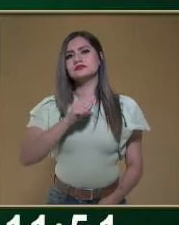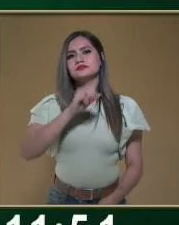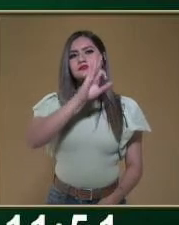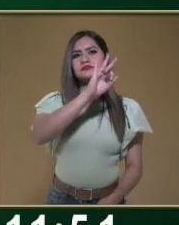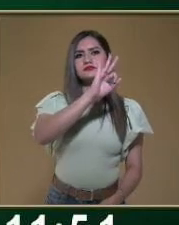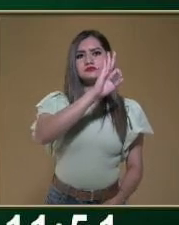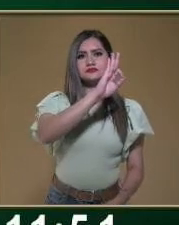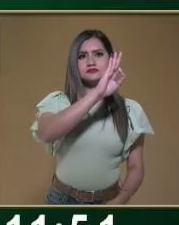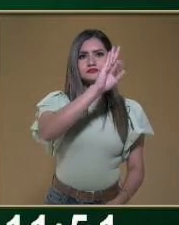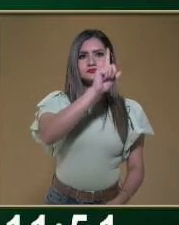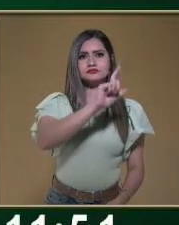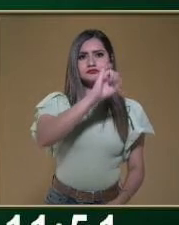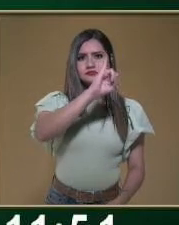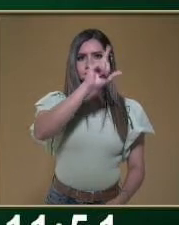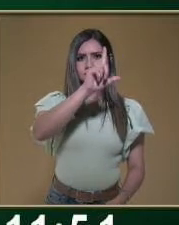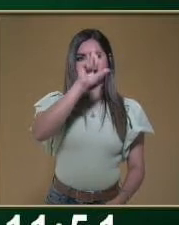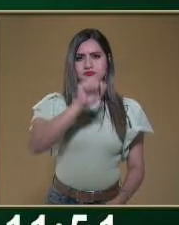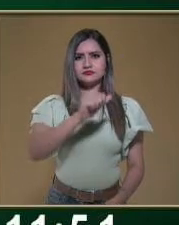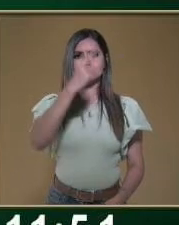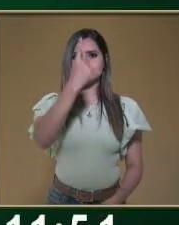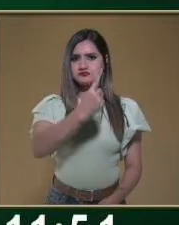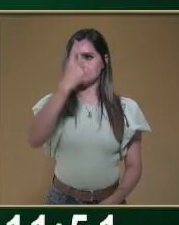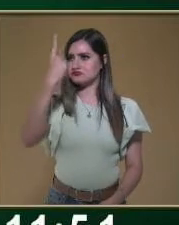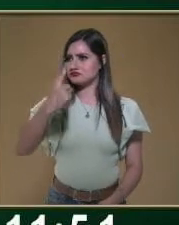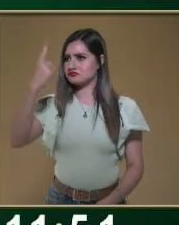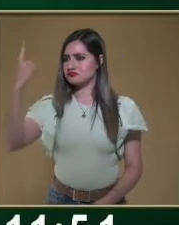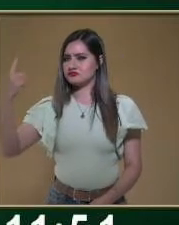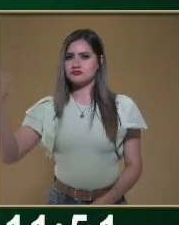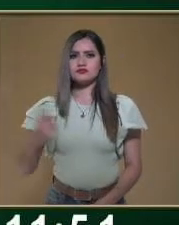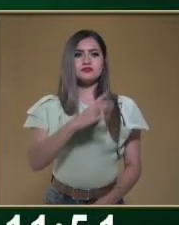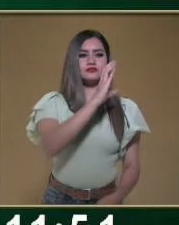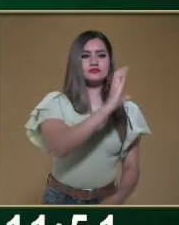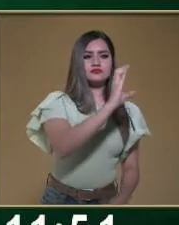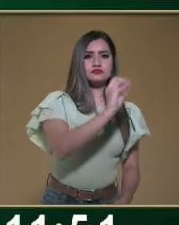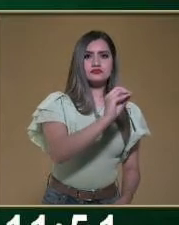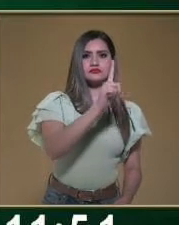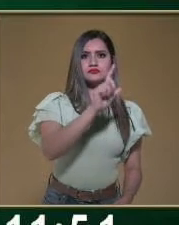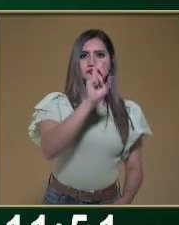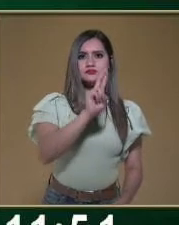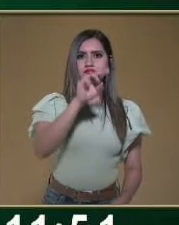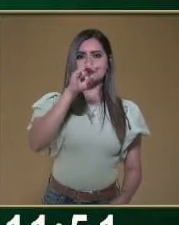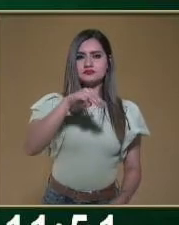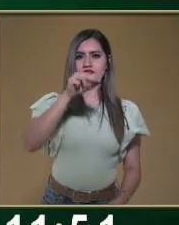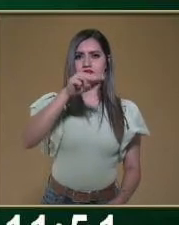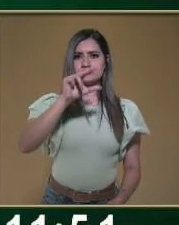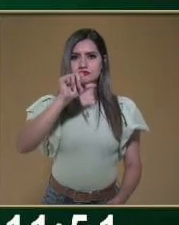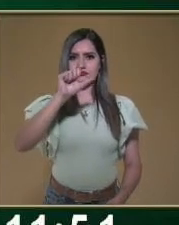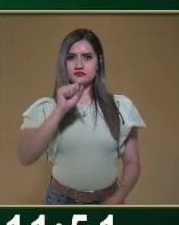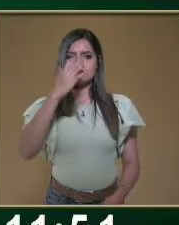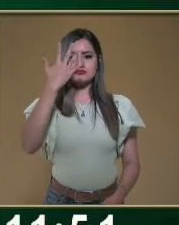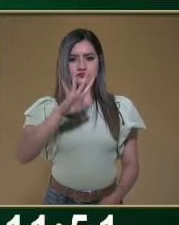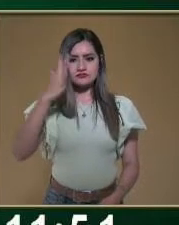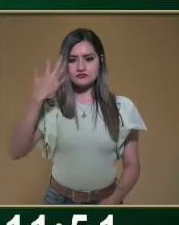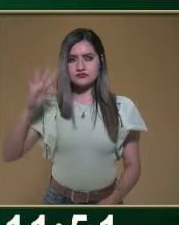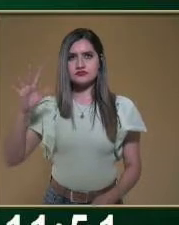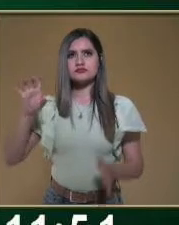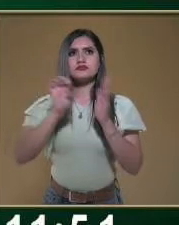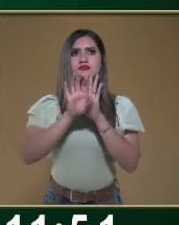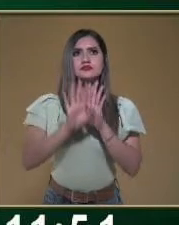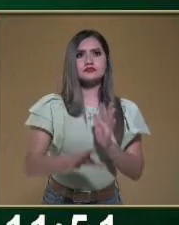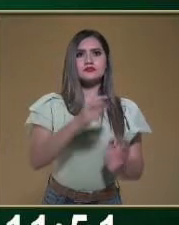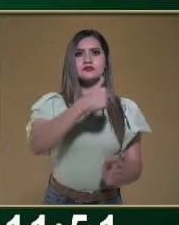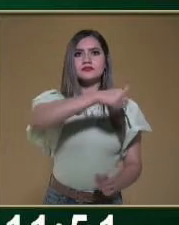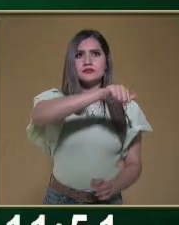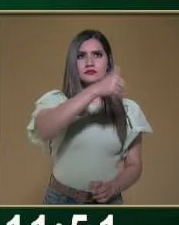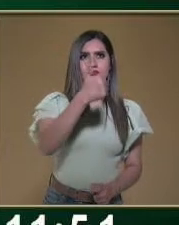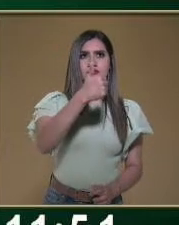las columnas van de 10 en 10. Por ejemplo, 10 más 11 más 10 es igual